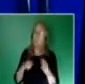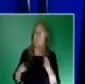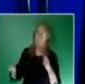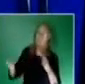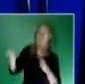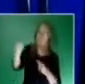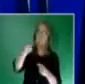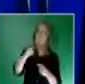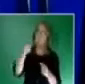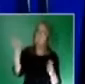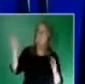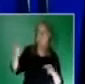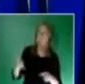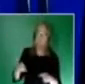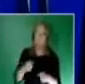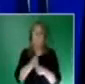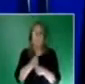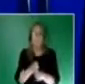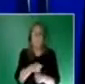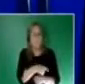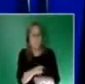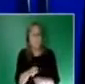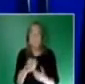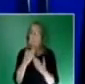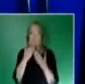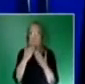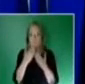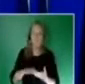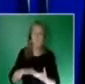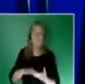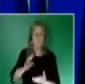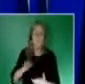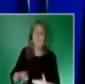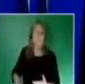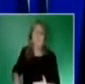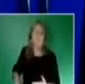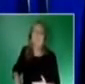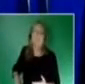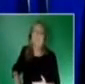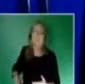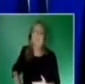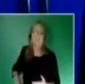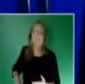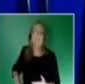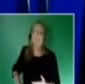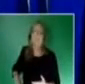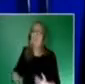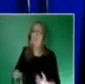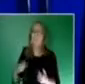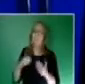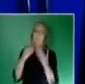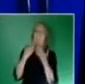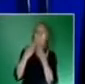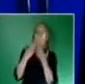muchas gracias. Y muchas gracias a nuestro agradecimiento al pueblo de Brasil y a su